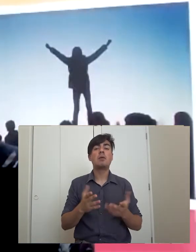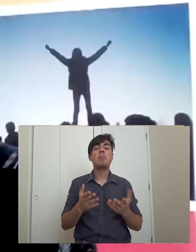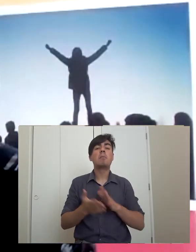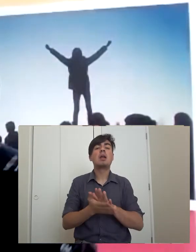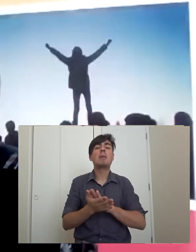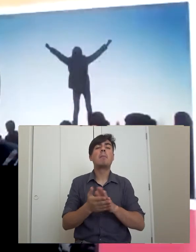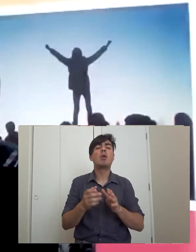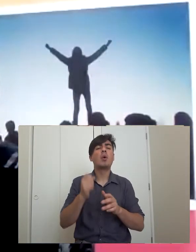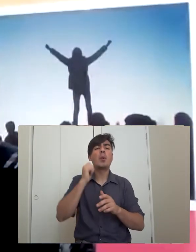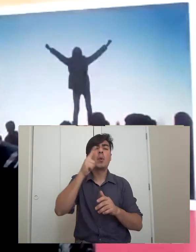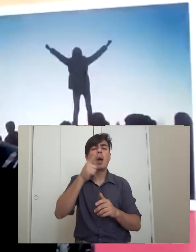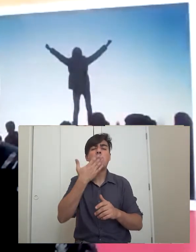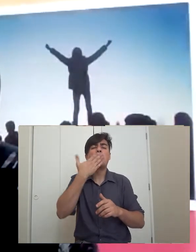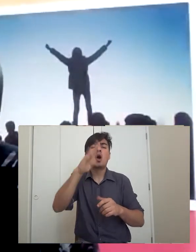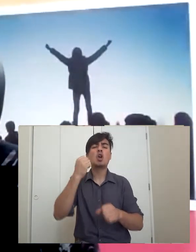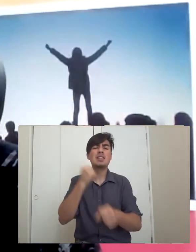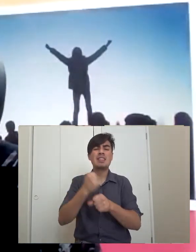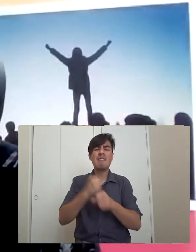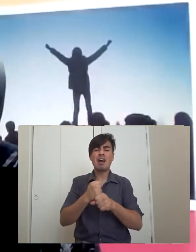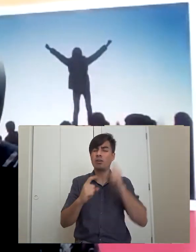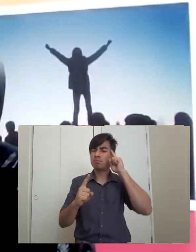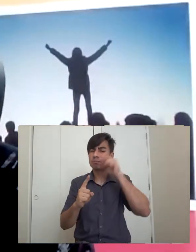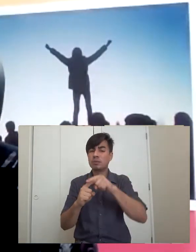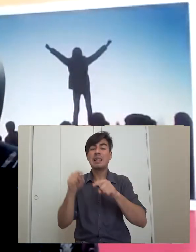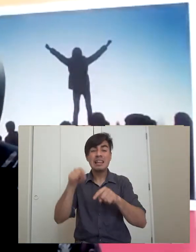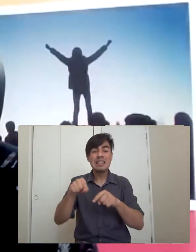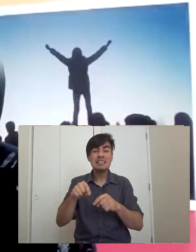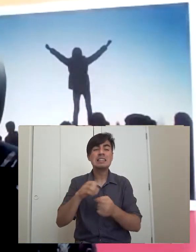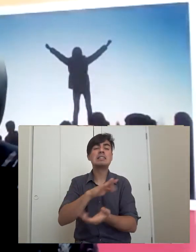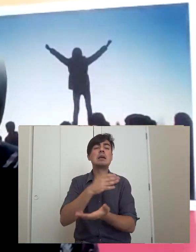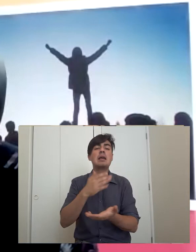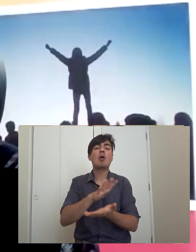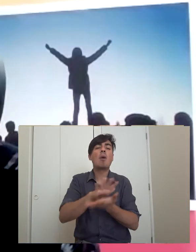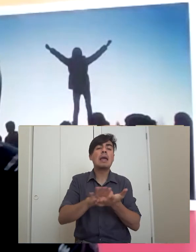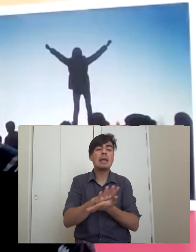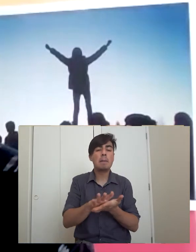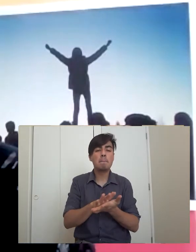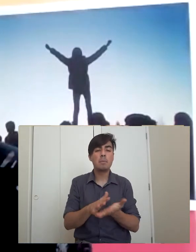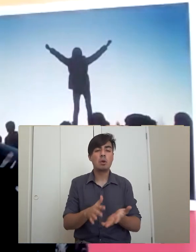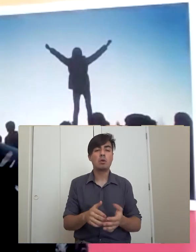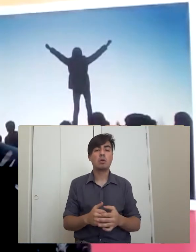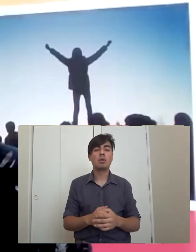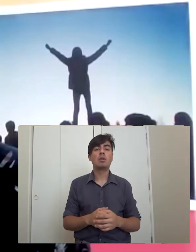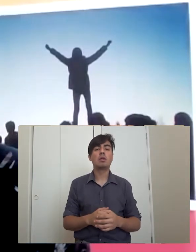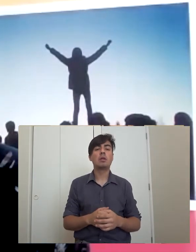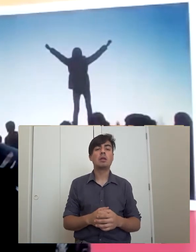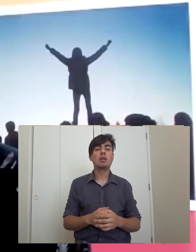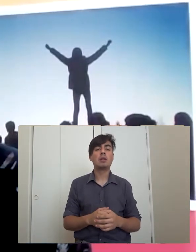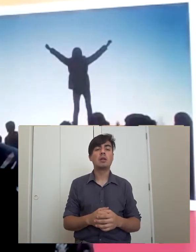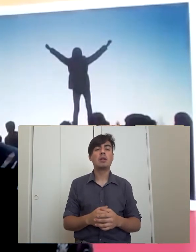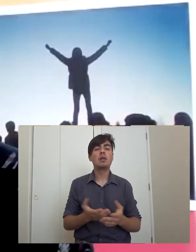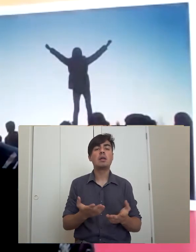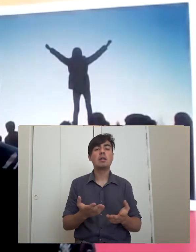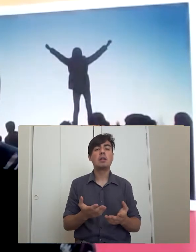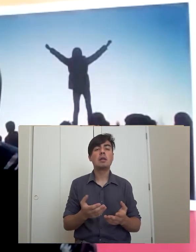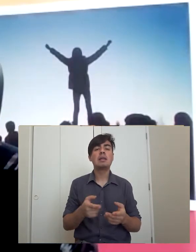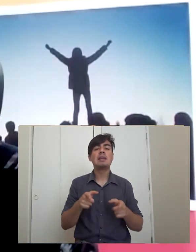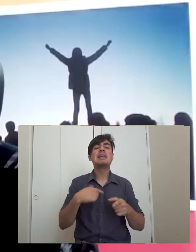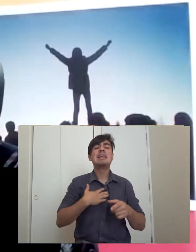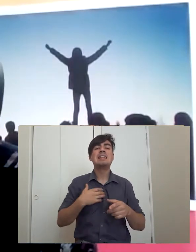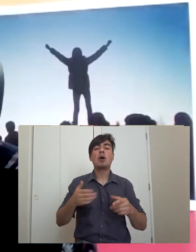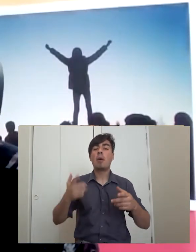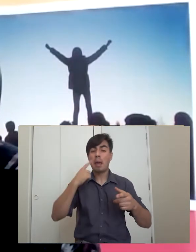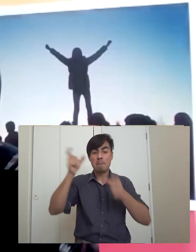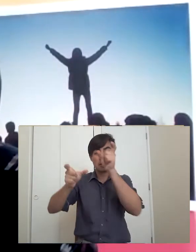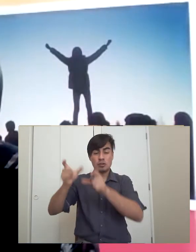de trabajo se dan. Esos son algunos ejemplos y por supuesto se tiene que alentar